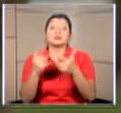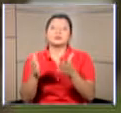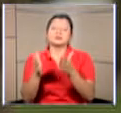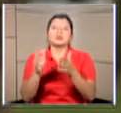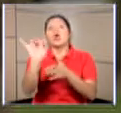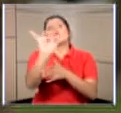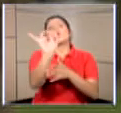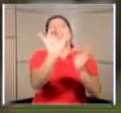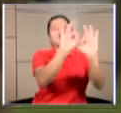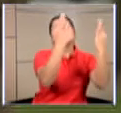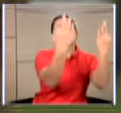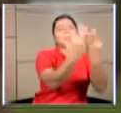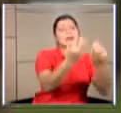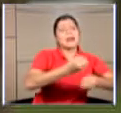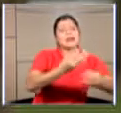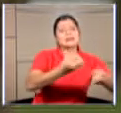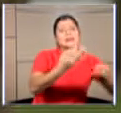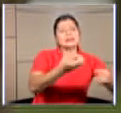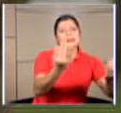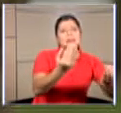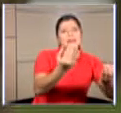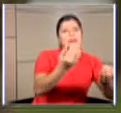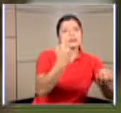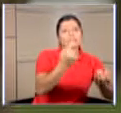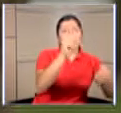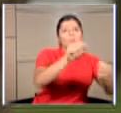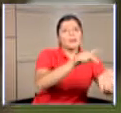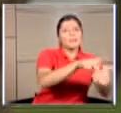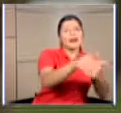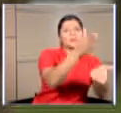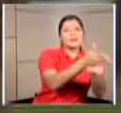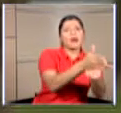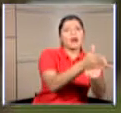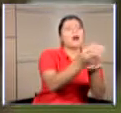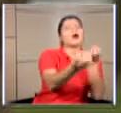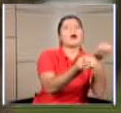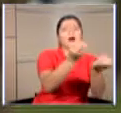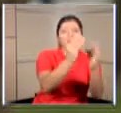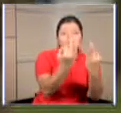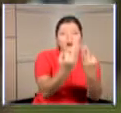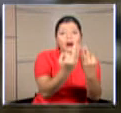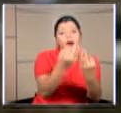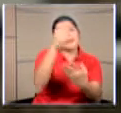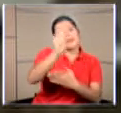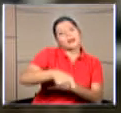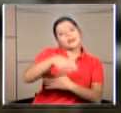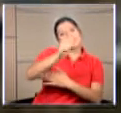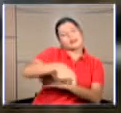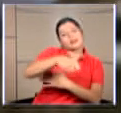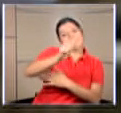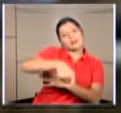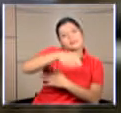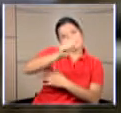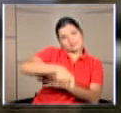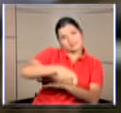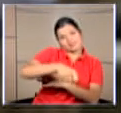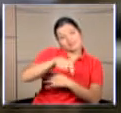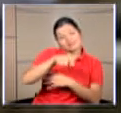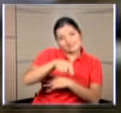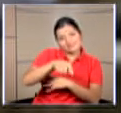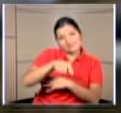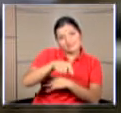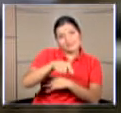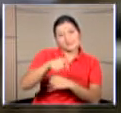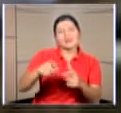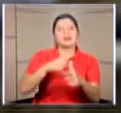de crédito o a través de préstamos. Y esto es muy preocupante porque endeudarse no es malo, ¿verdad? Pero endeudarse, digamos, para hacer